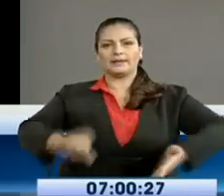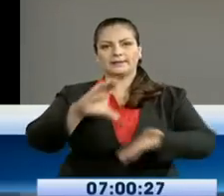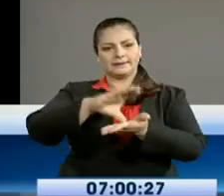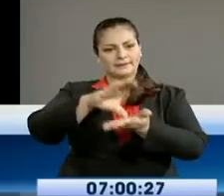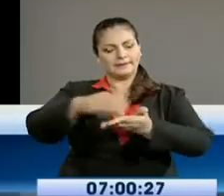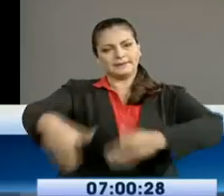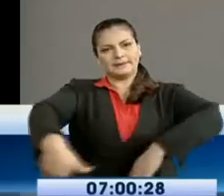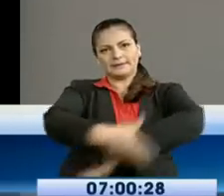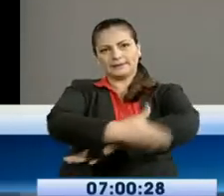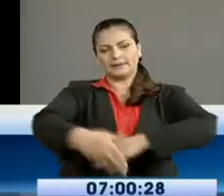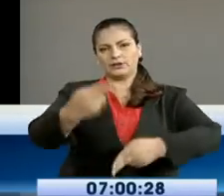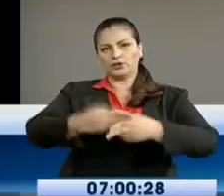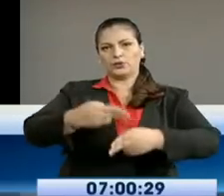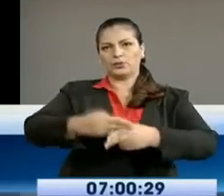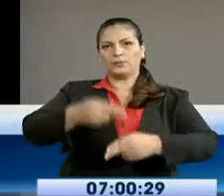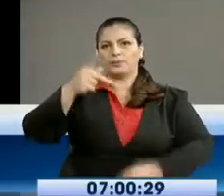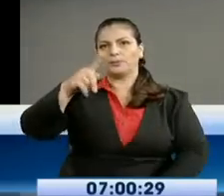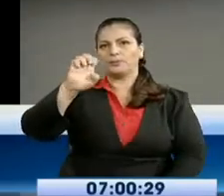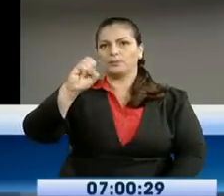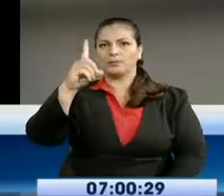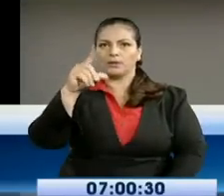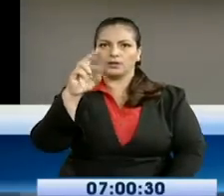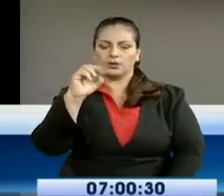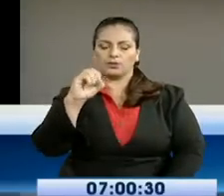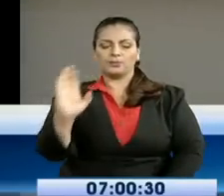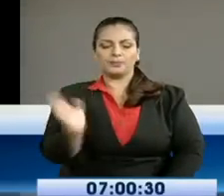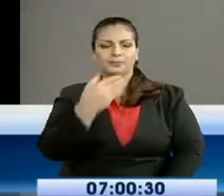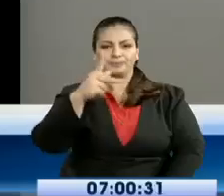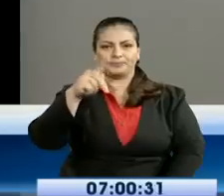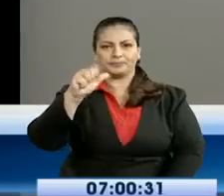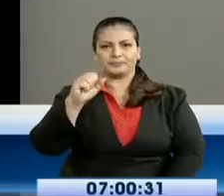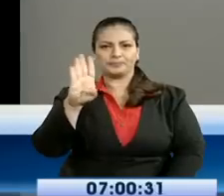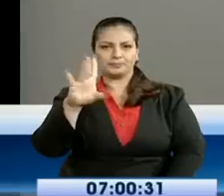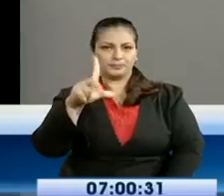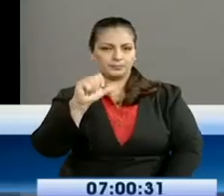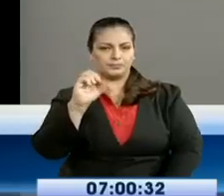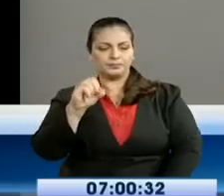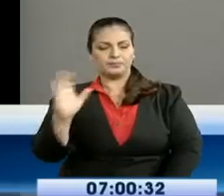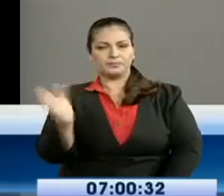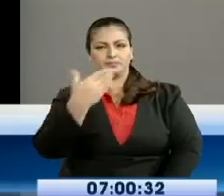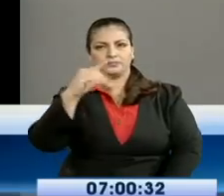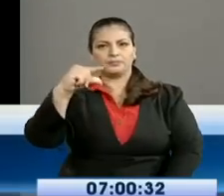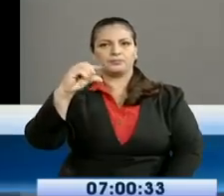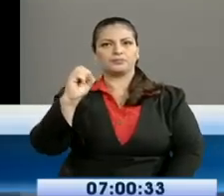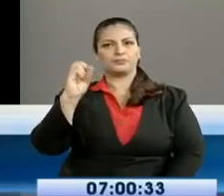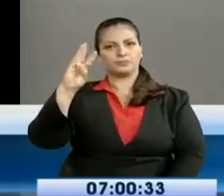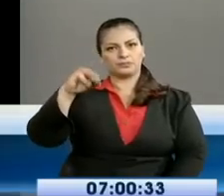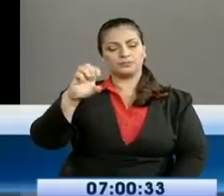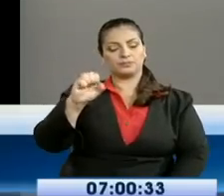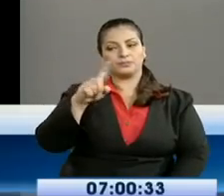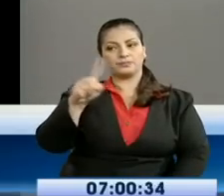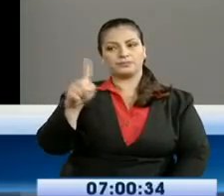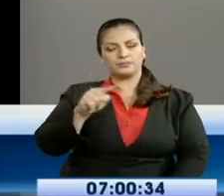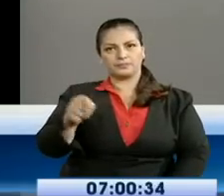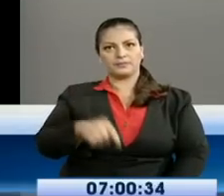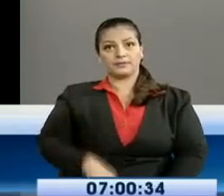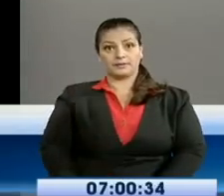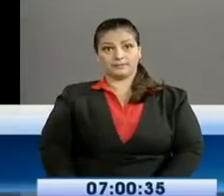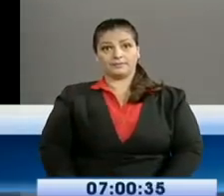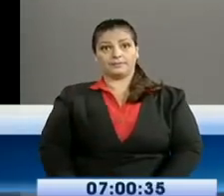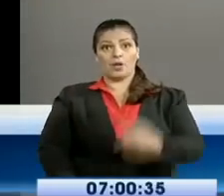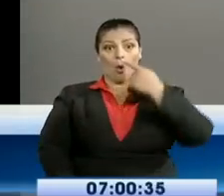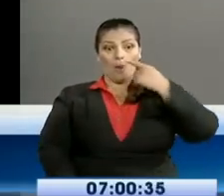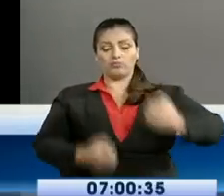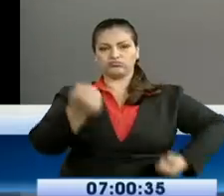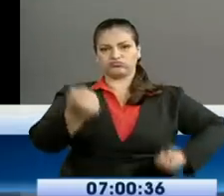de la ciudad. En primera instancia, el agresor fue llevado al complejo judicial de la Florida Norte, en el que se cumplió la audiencia de flagrancia